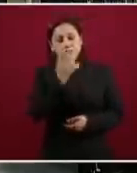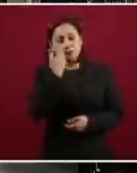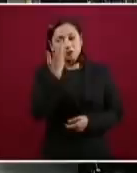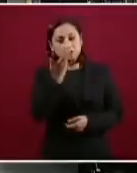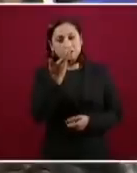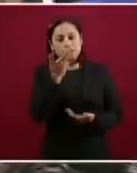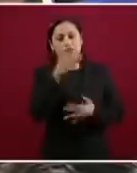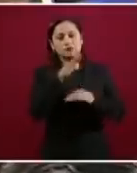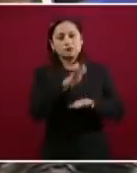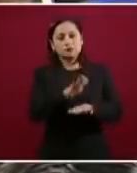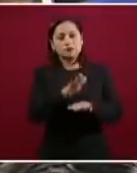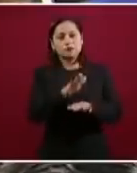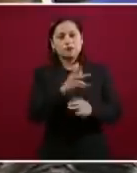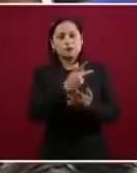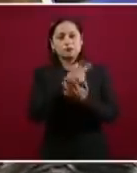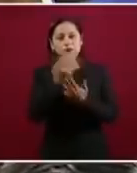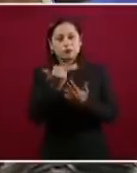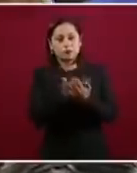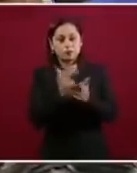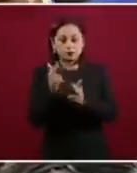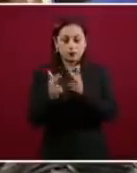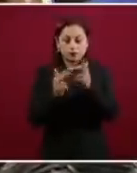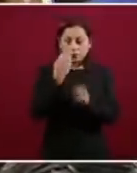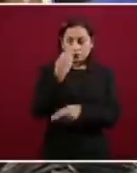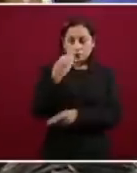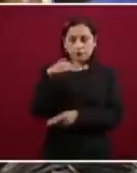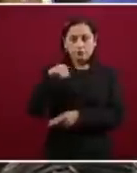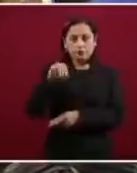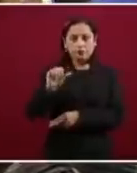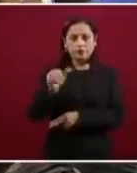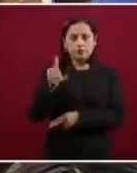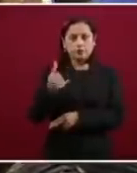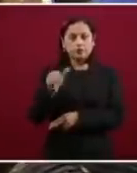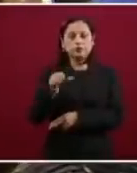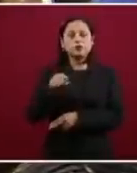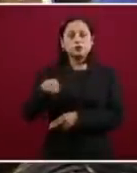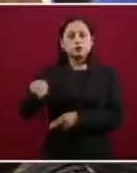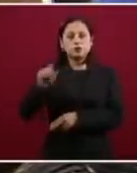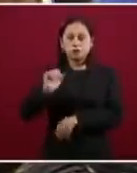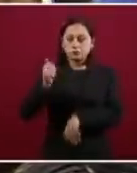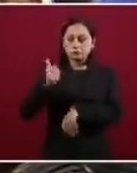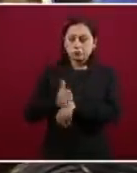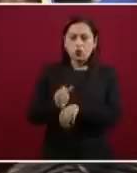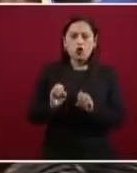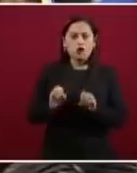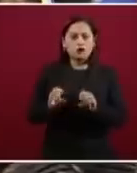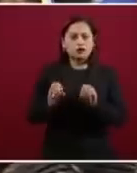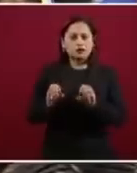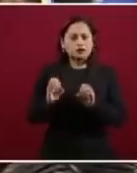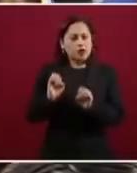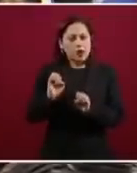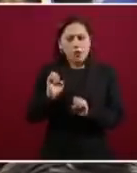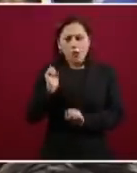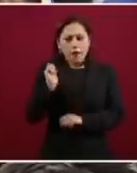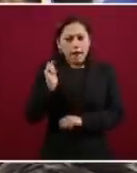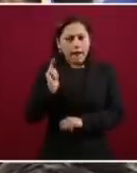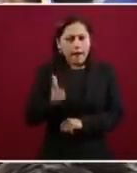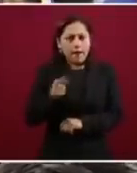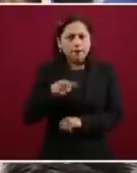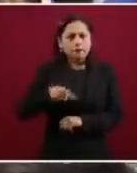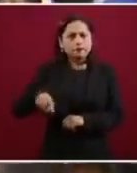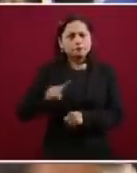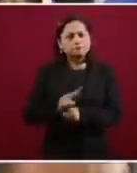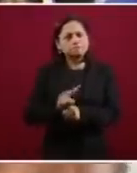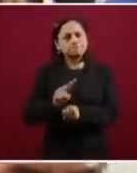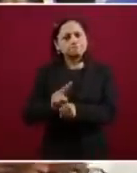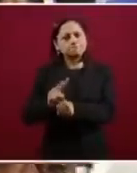el proyecto del Tren Maya está contemplada una área, una oficina que esté vigilando continuamente y